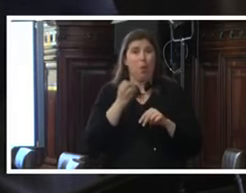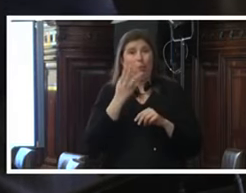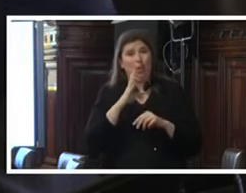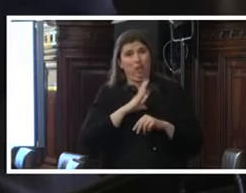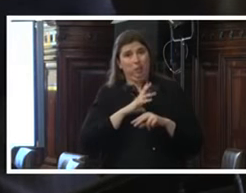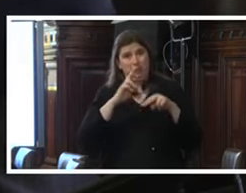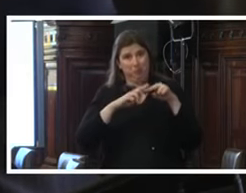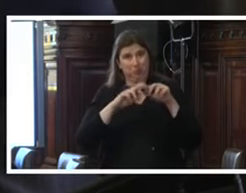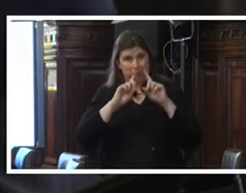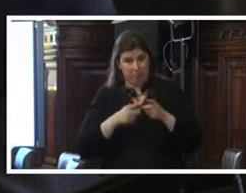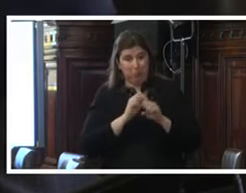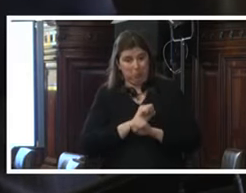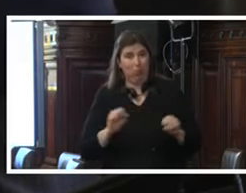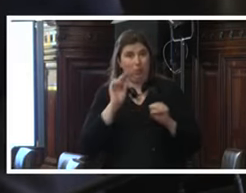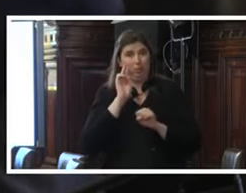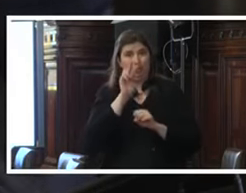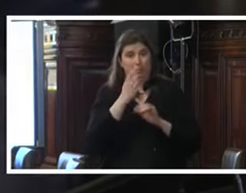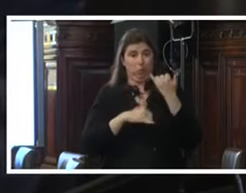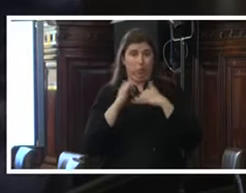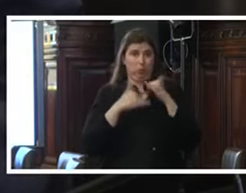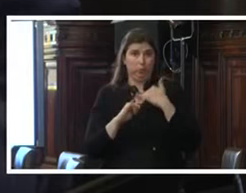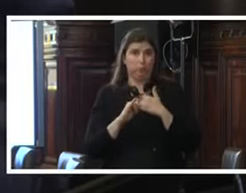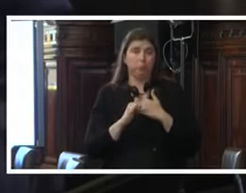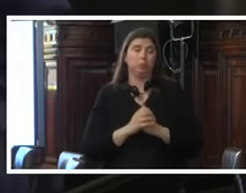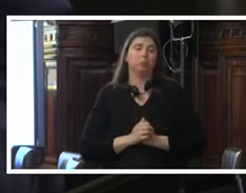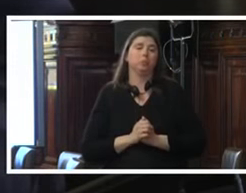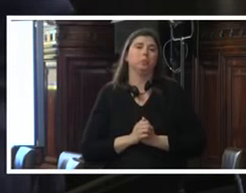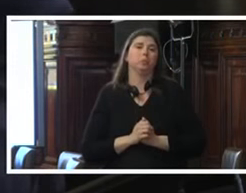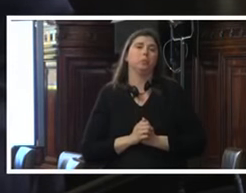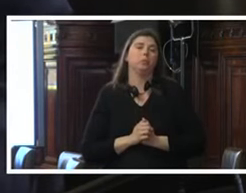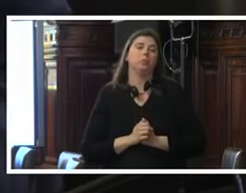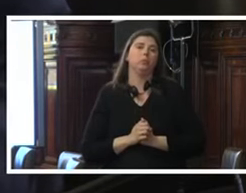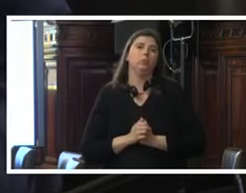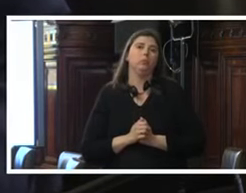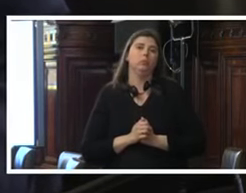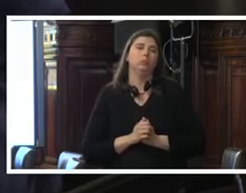muchas personas tienen esta información pero